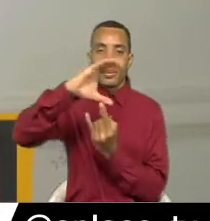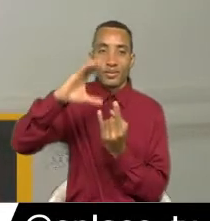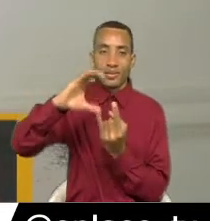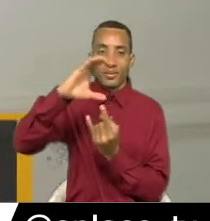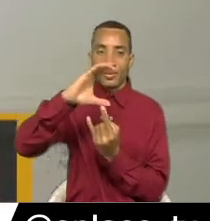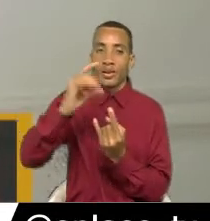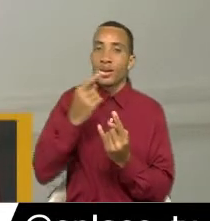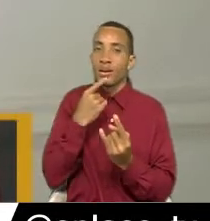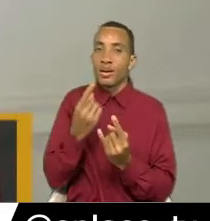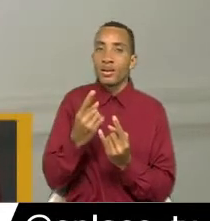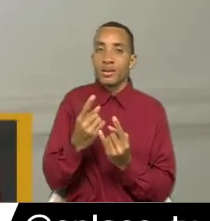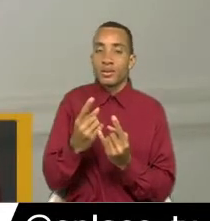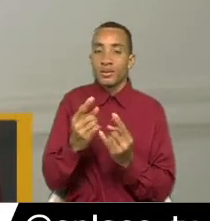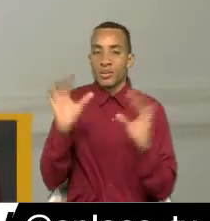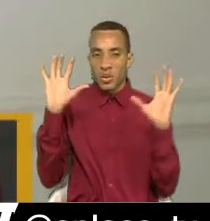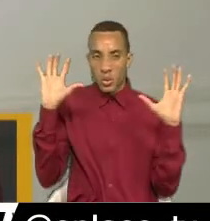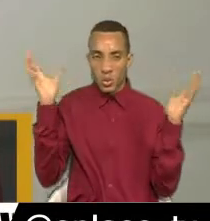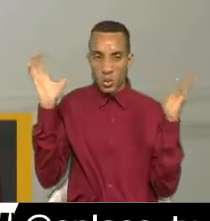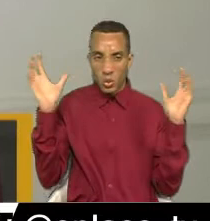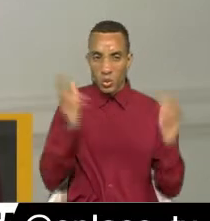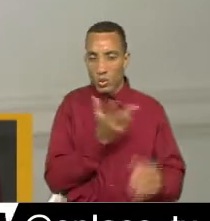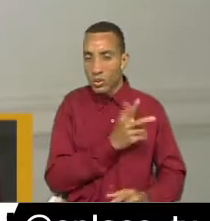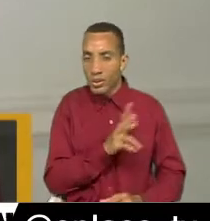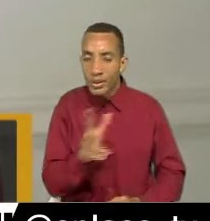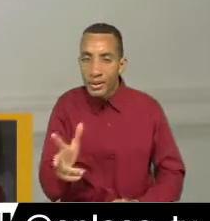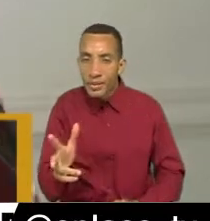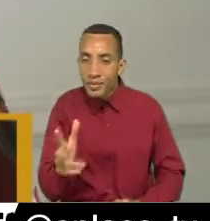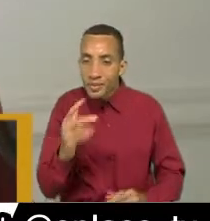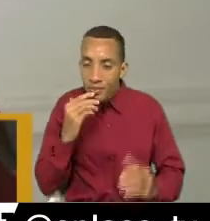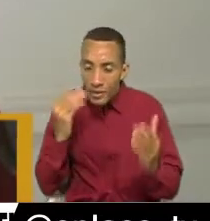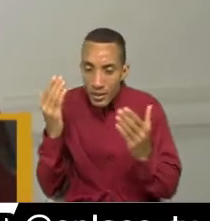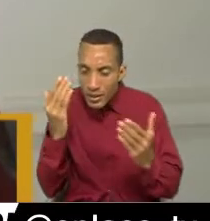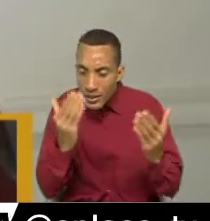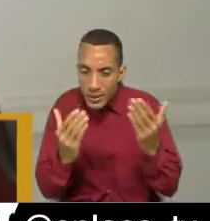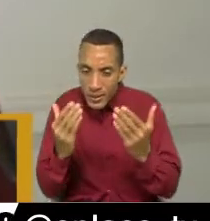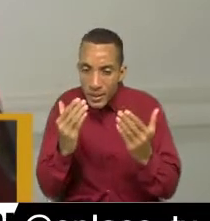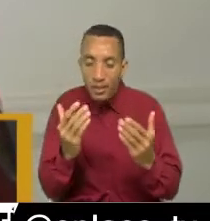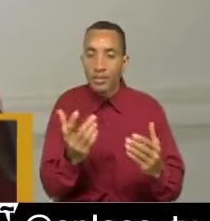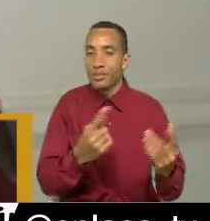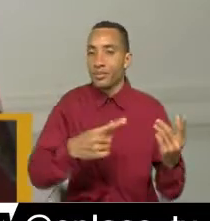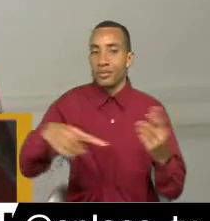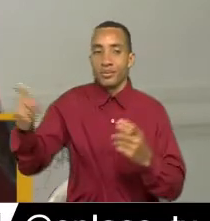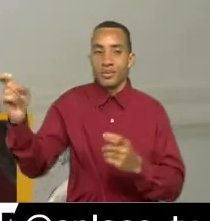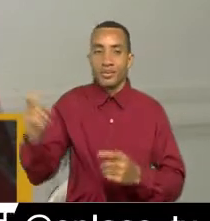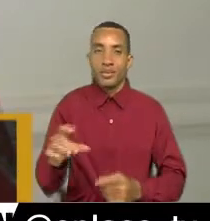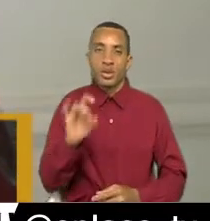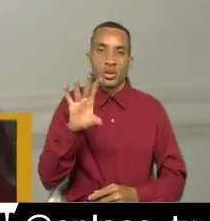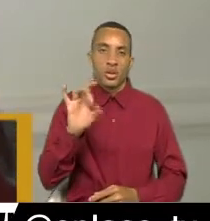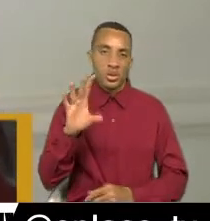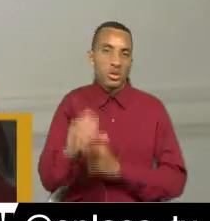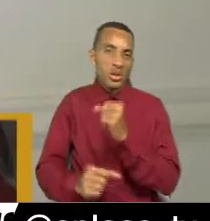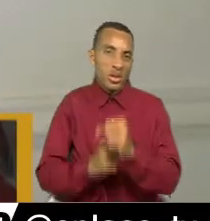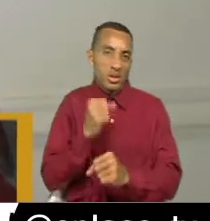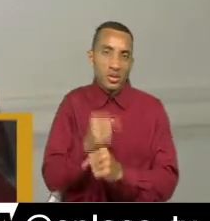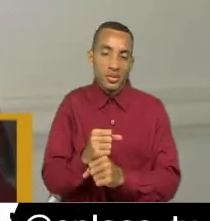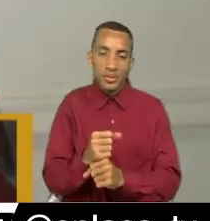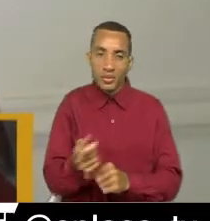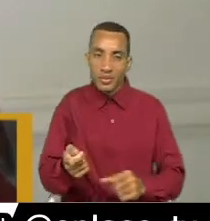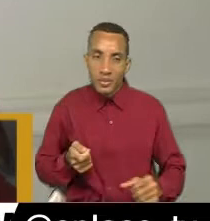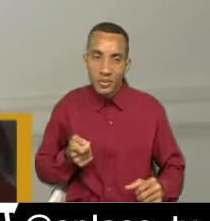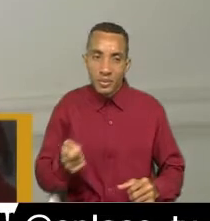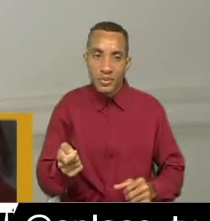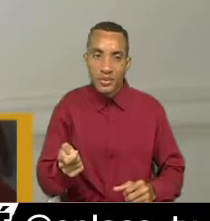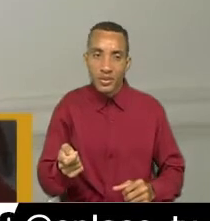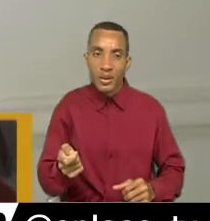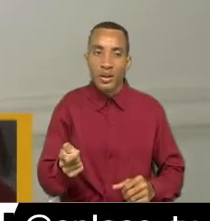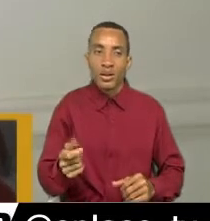apoyo de nuestra ambulancia. Al llegar al sitio se valora y se transporta a un menor de edad de 15 años con una herida por arma